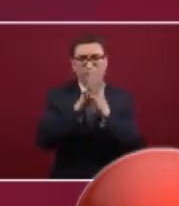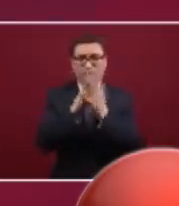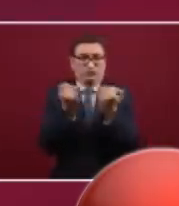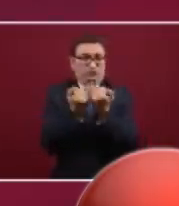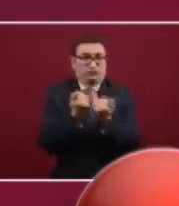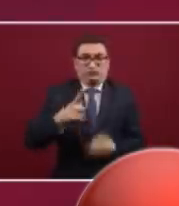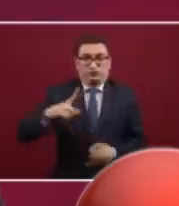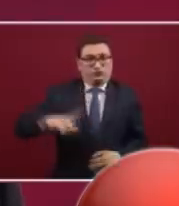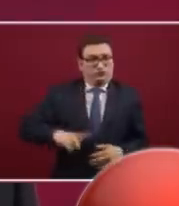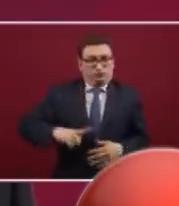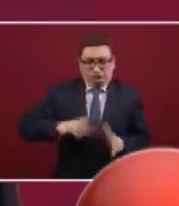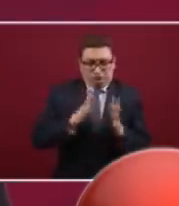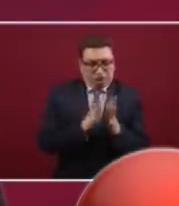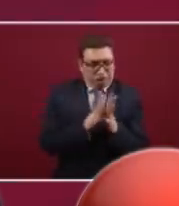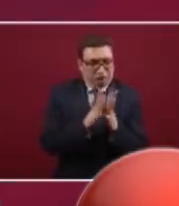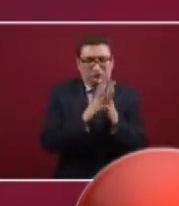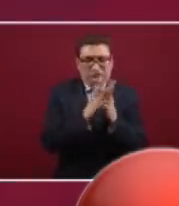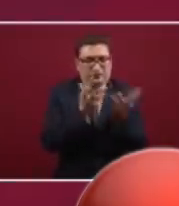gobierno,